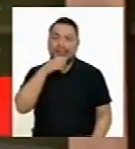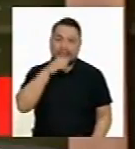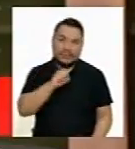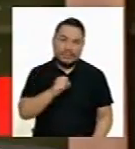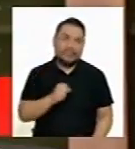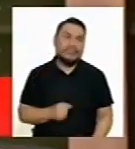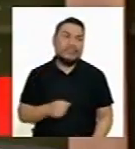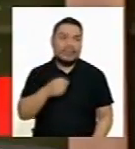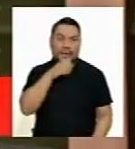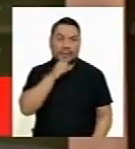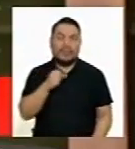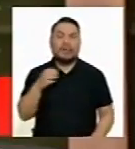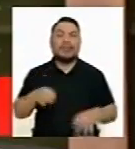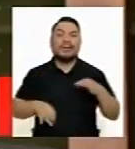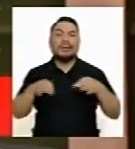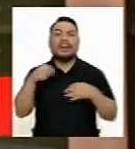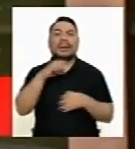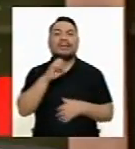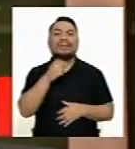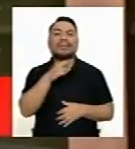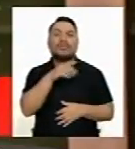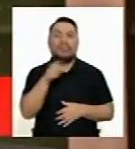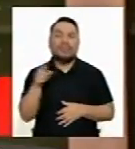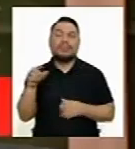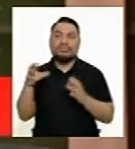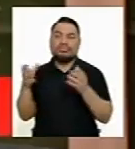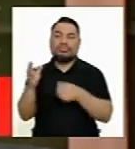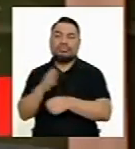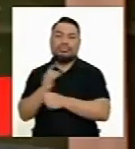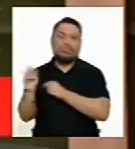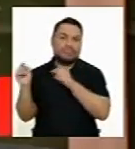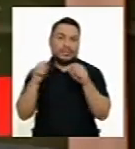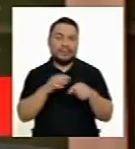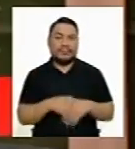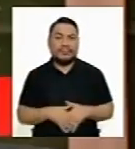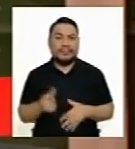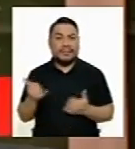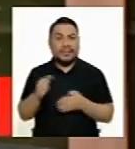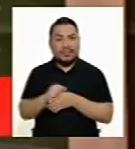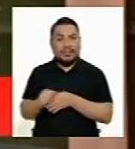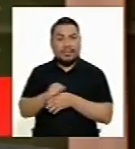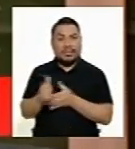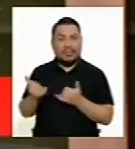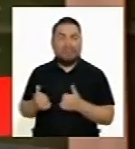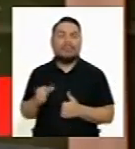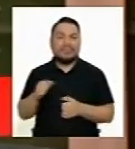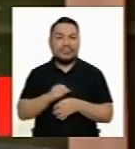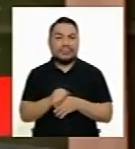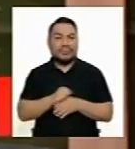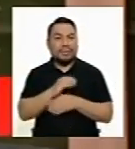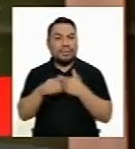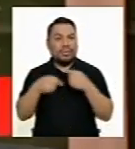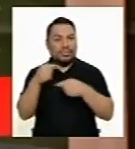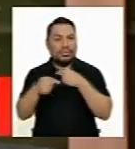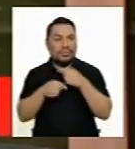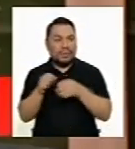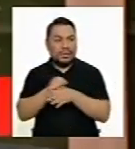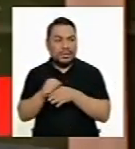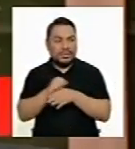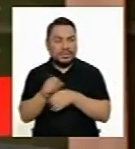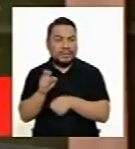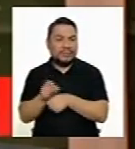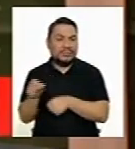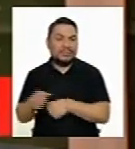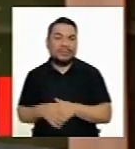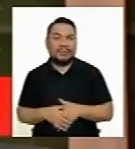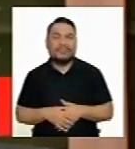el 21, en el Teatro Segura, vamos a estar haciendo una gala de fin de año. Ahora están en plena preparación, entonces. Están en plena preparación, todos los días en sus talleres de formación musical